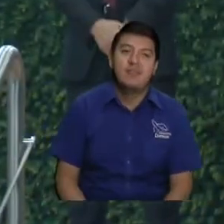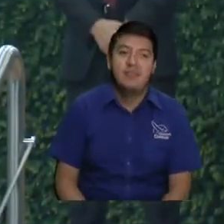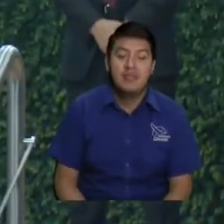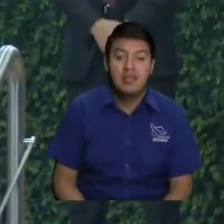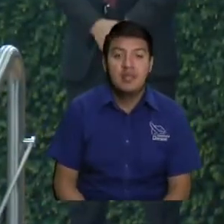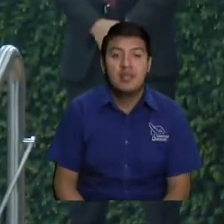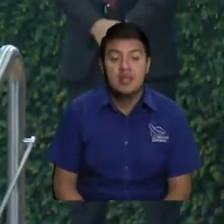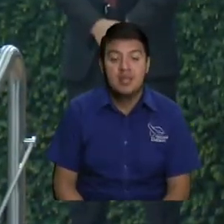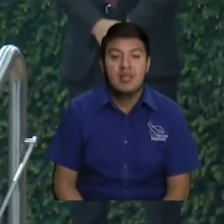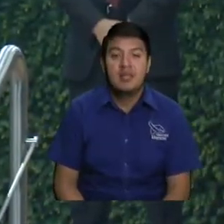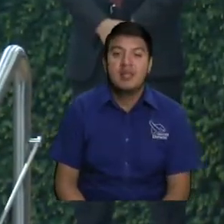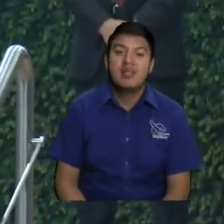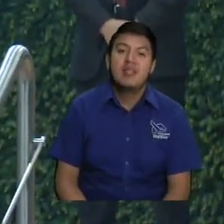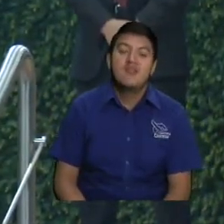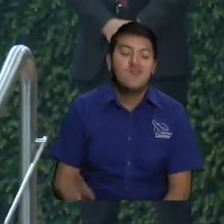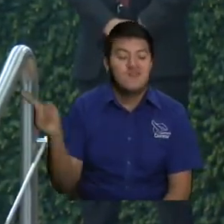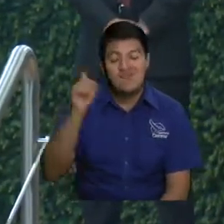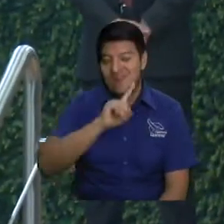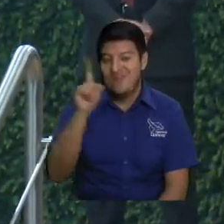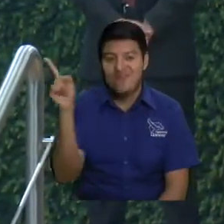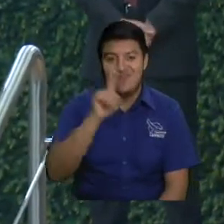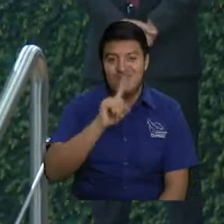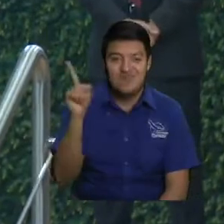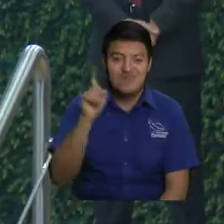Pero grandísimo predicador, no.